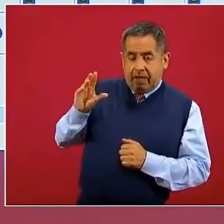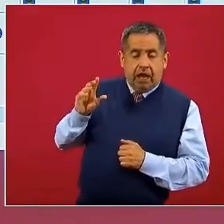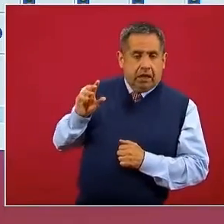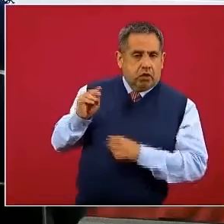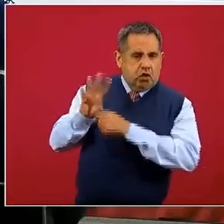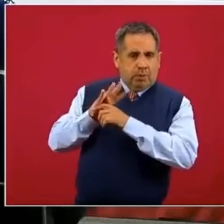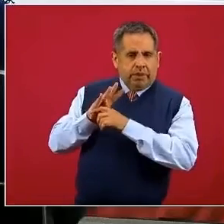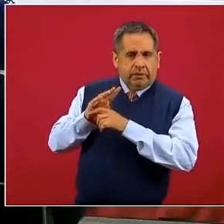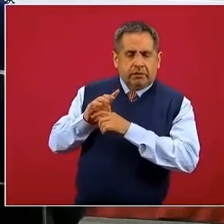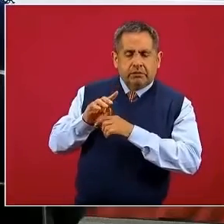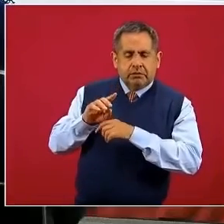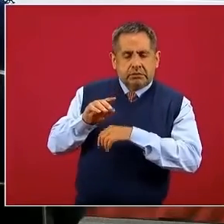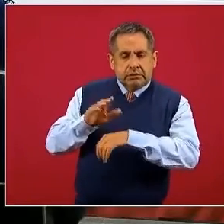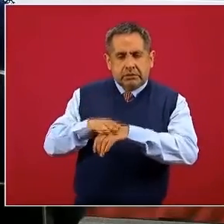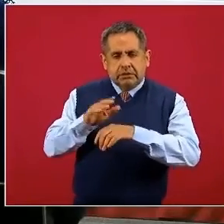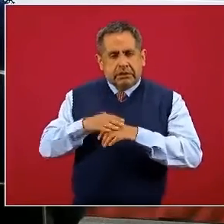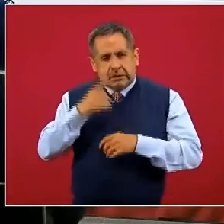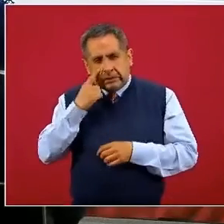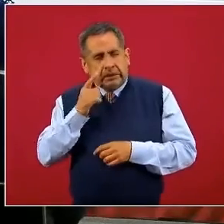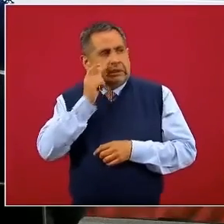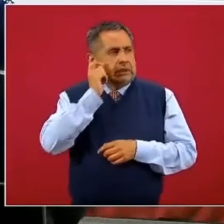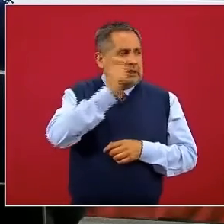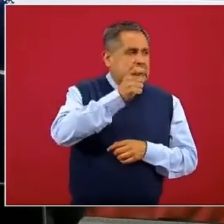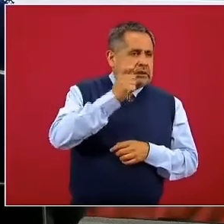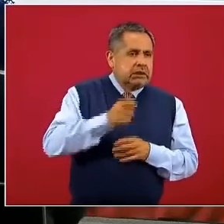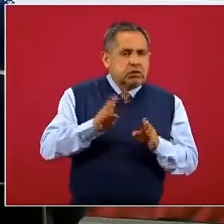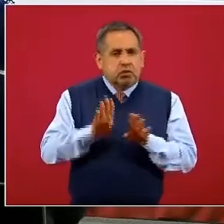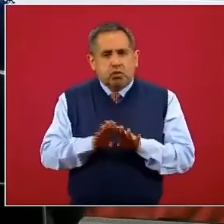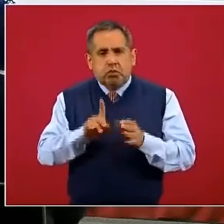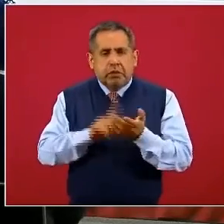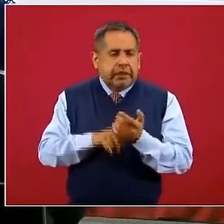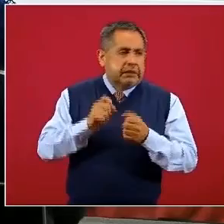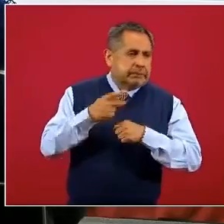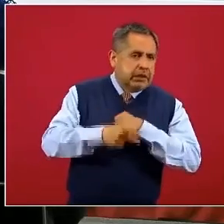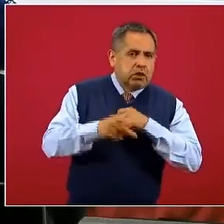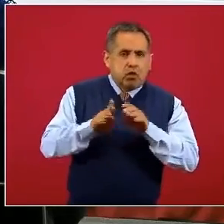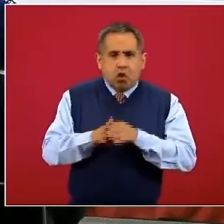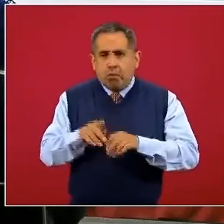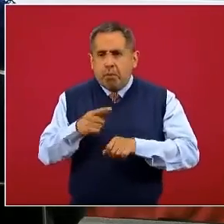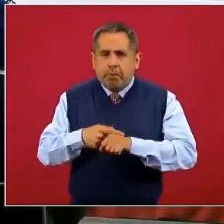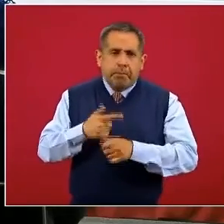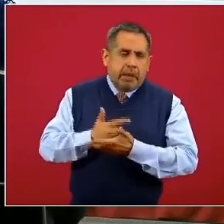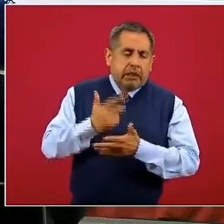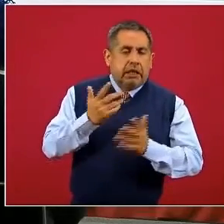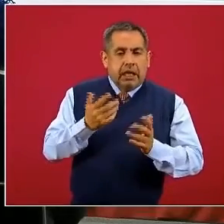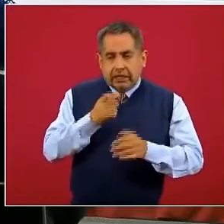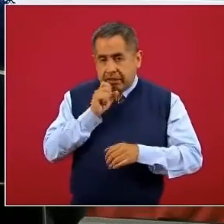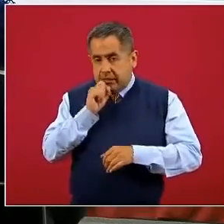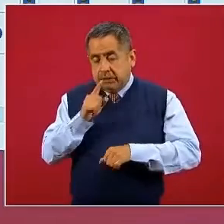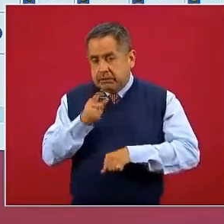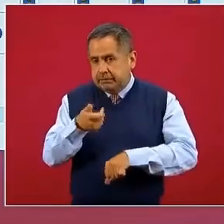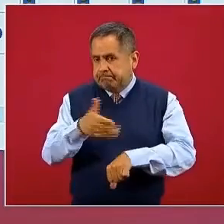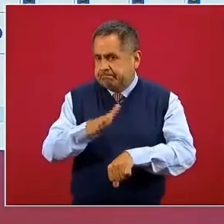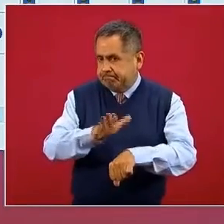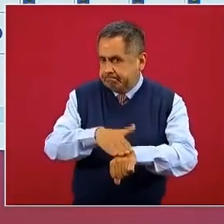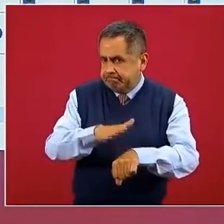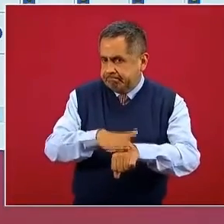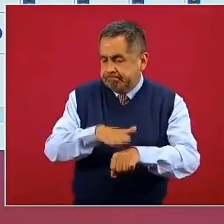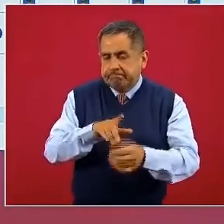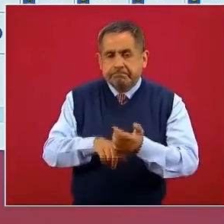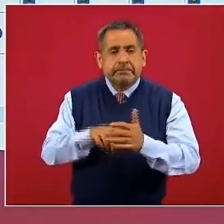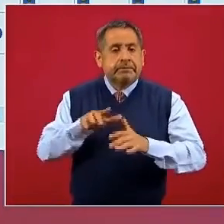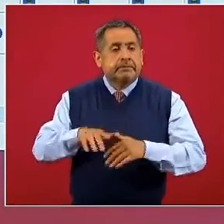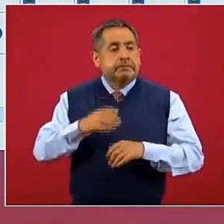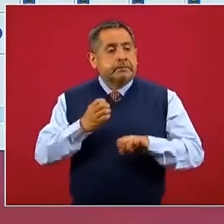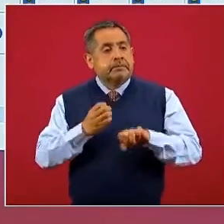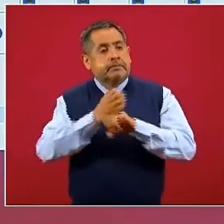está precisamente midiendo de manera continua este riesgo, también alerta cuando una entidad,